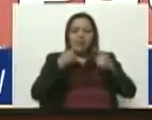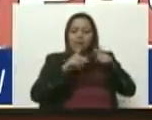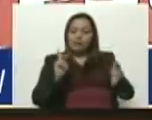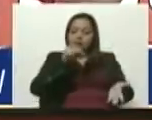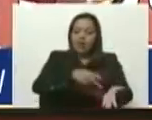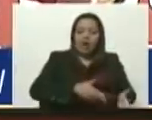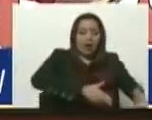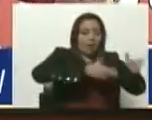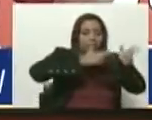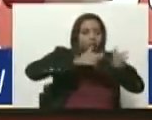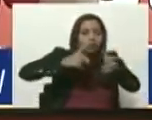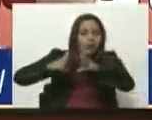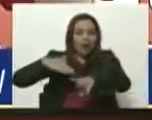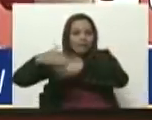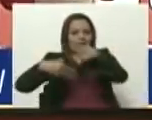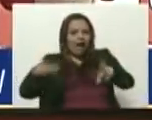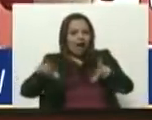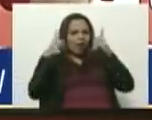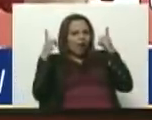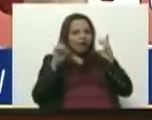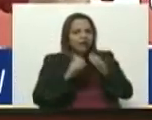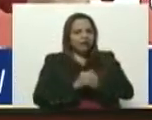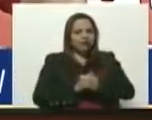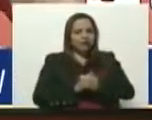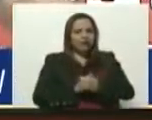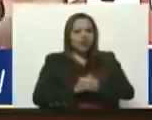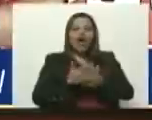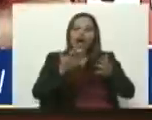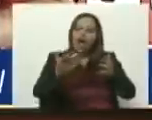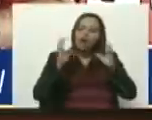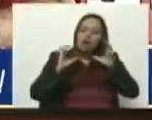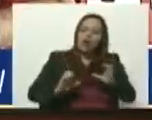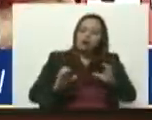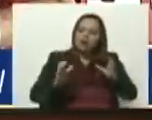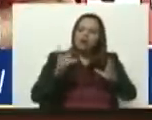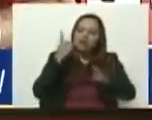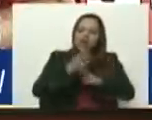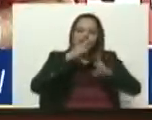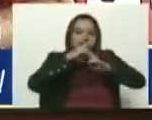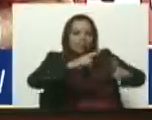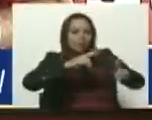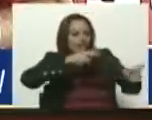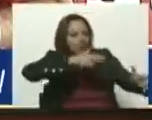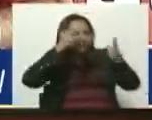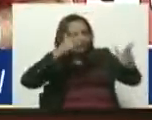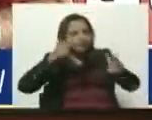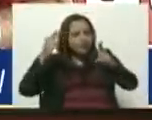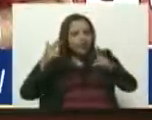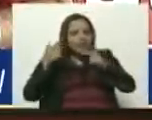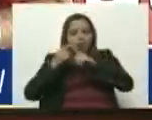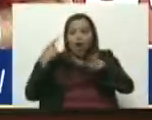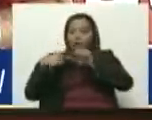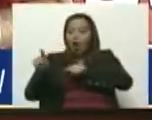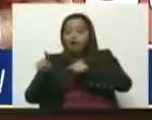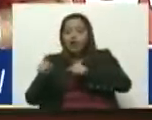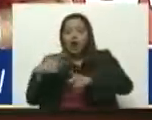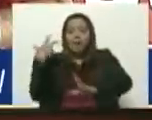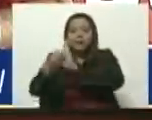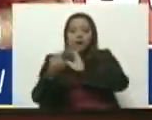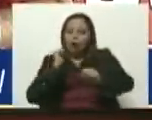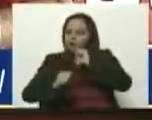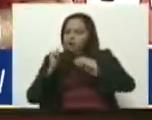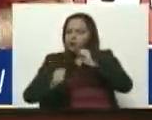a las playas de macuto los organismos de seguridad tuvieron que responder pero los que hallaban oye andaban huyendo